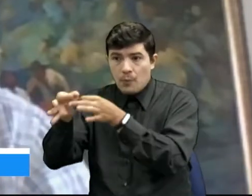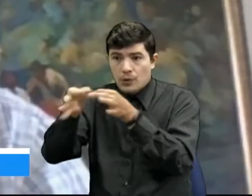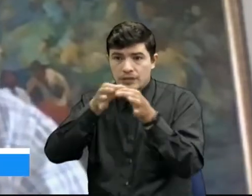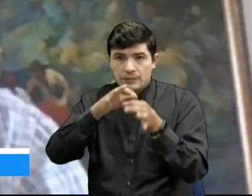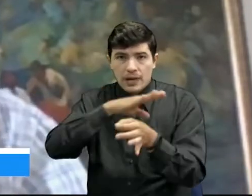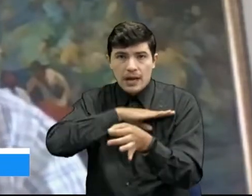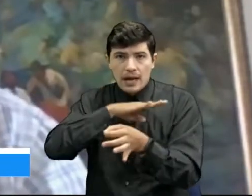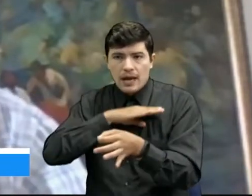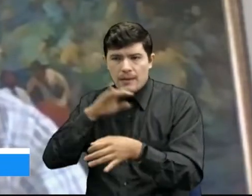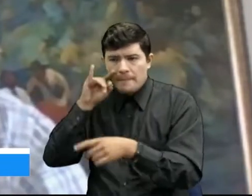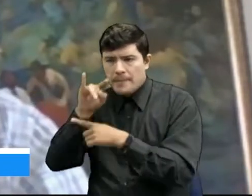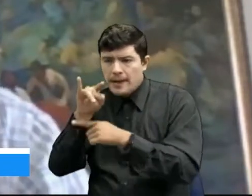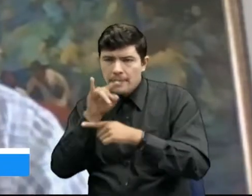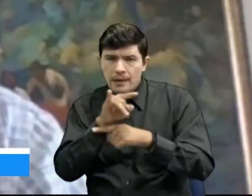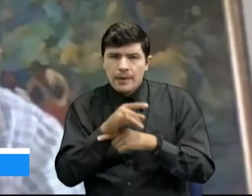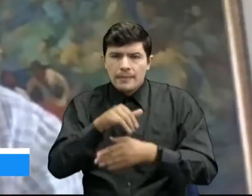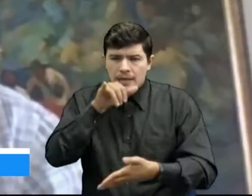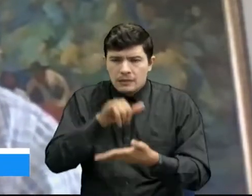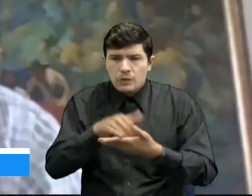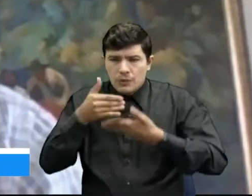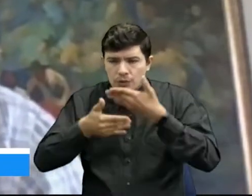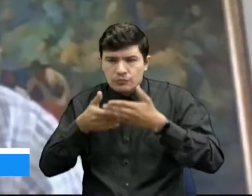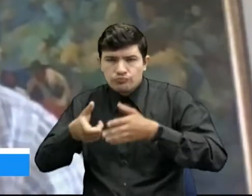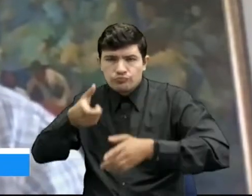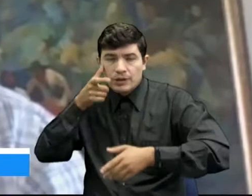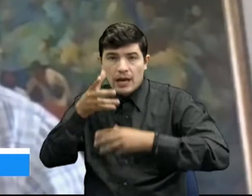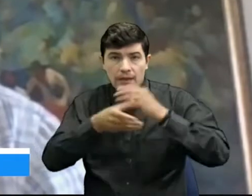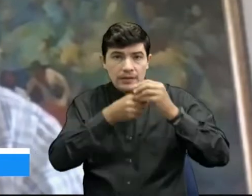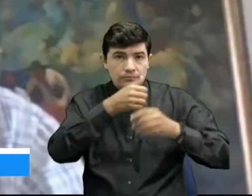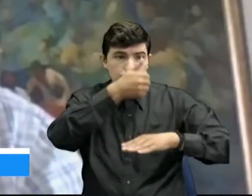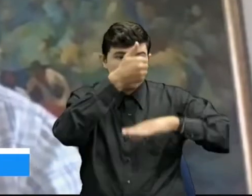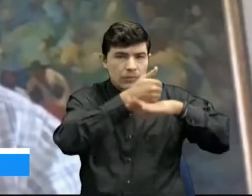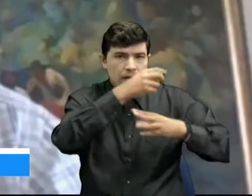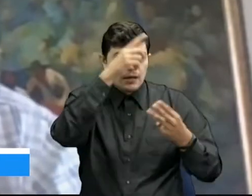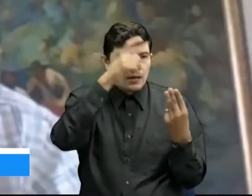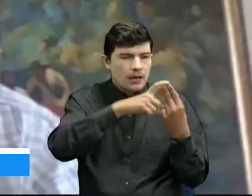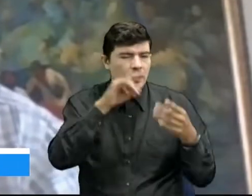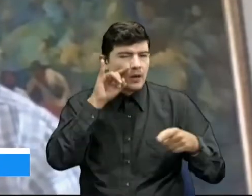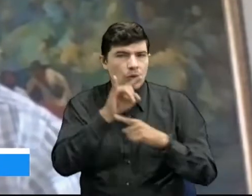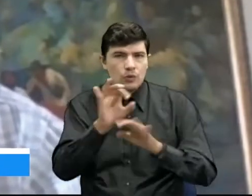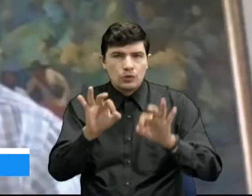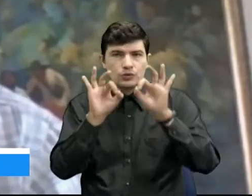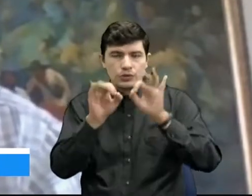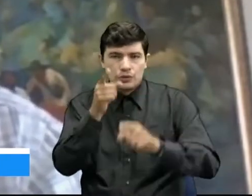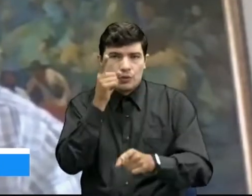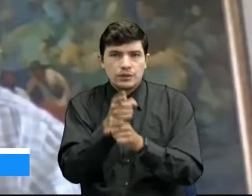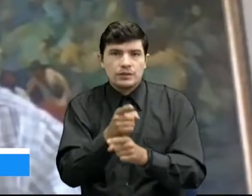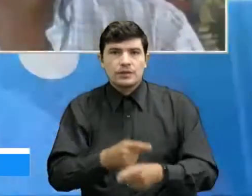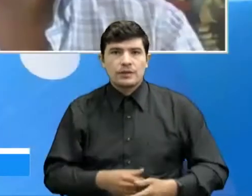para realizar los mismos procedimientos y con la Dirección de Tránsito de Bucaramanga para hacer los controles más efectivos.